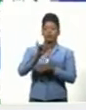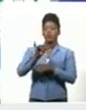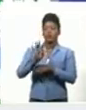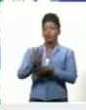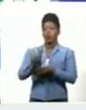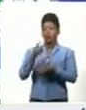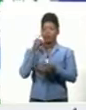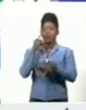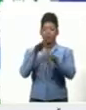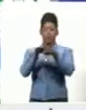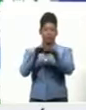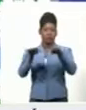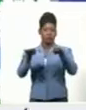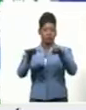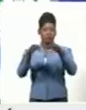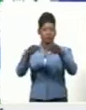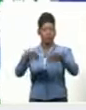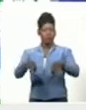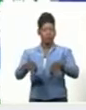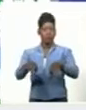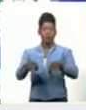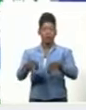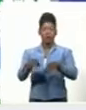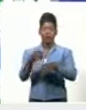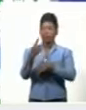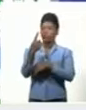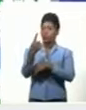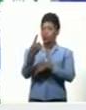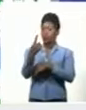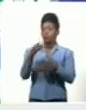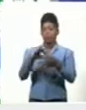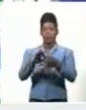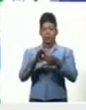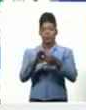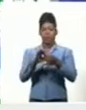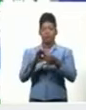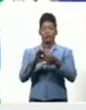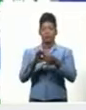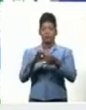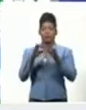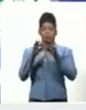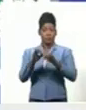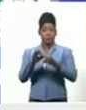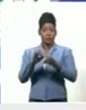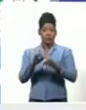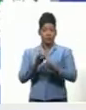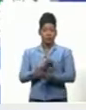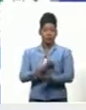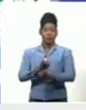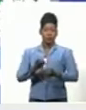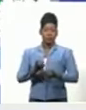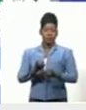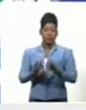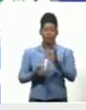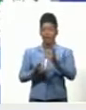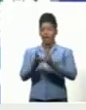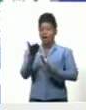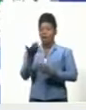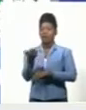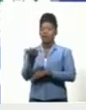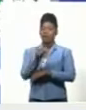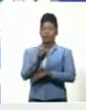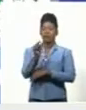evolución clínica estable y 1 se reporta como grave. Al mismo tiempo, en la jornada de ayer fueron dadas de alta 10